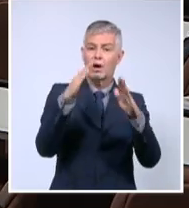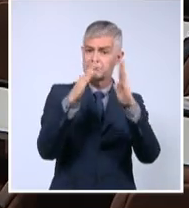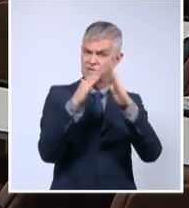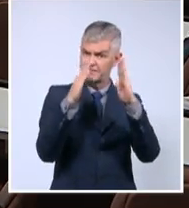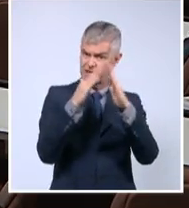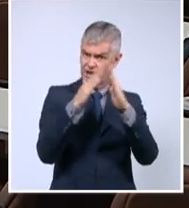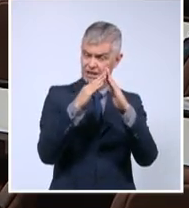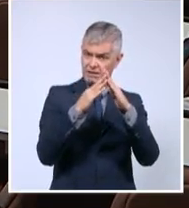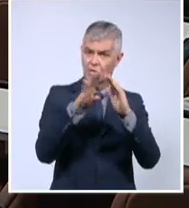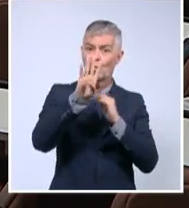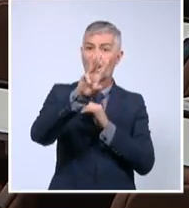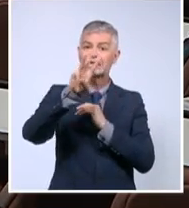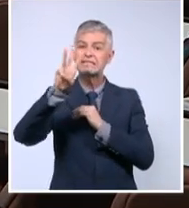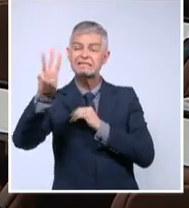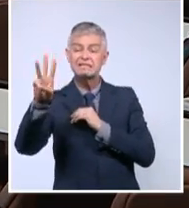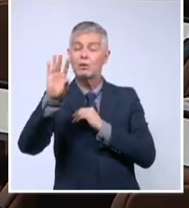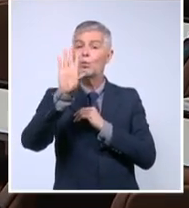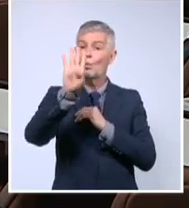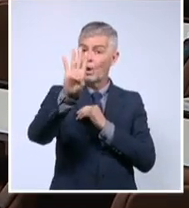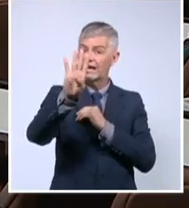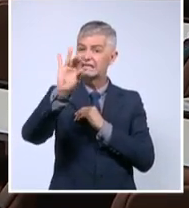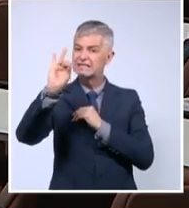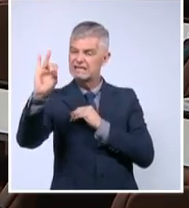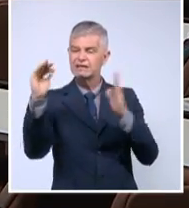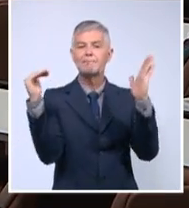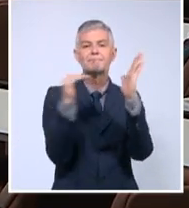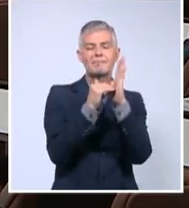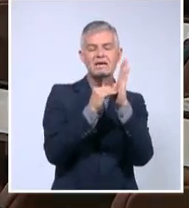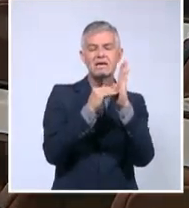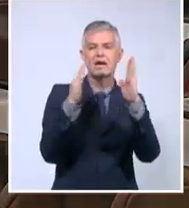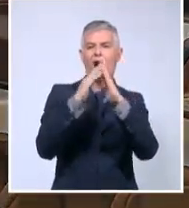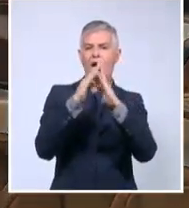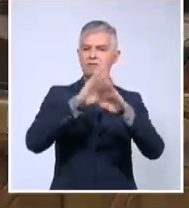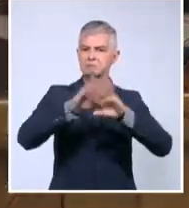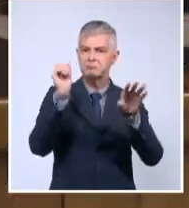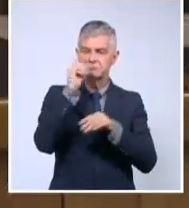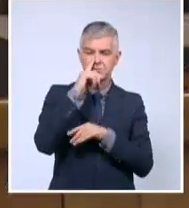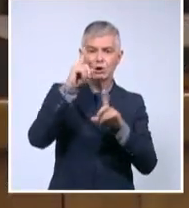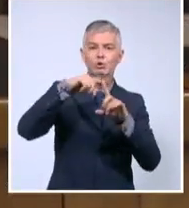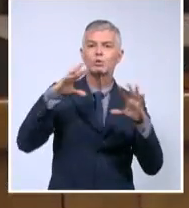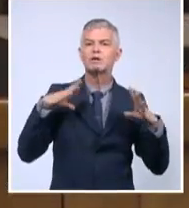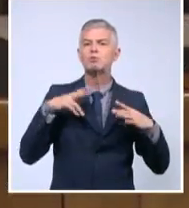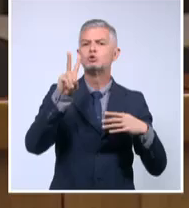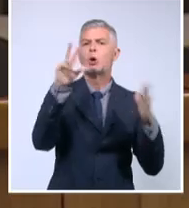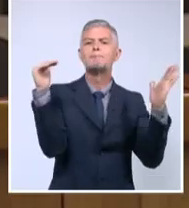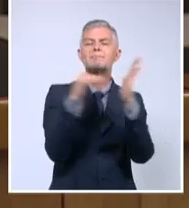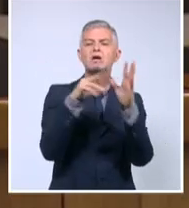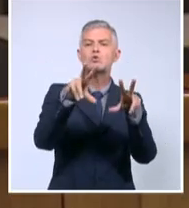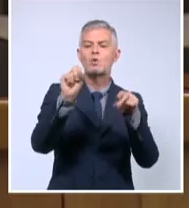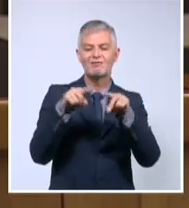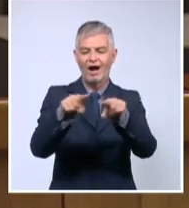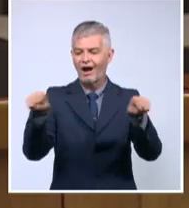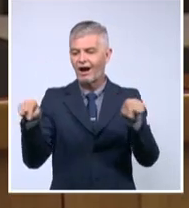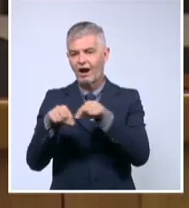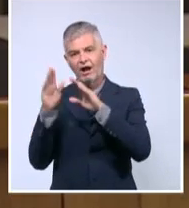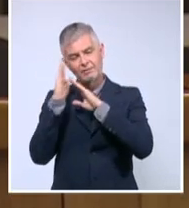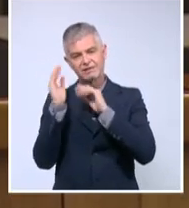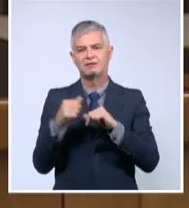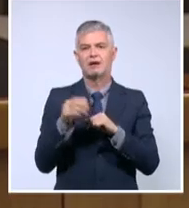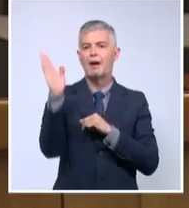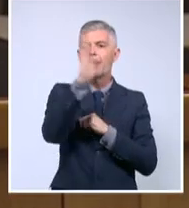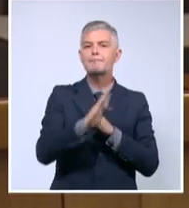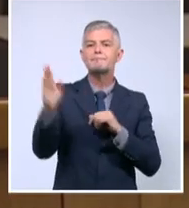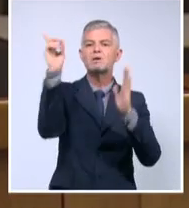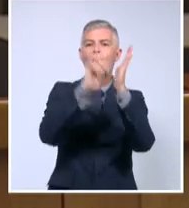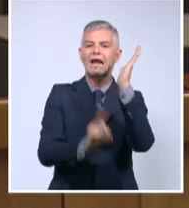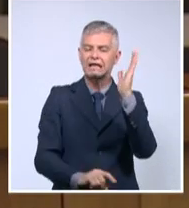con 47.400 inmuebles terminados, el turismo con 2.000 nuevas habitaciones, la primera bioeléctrica en operaciones en el